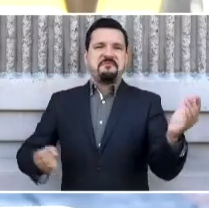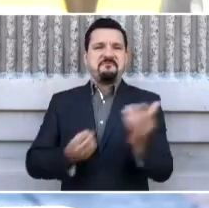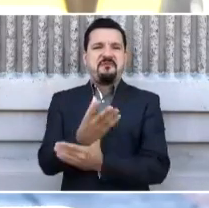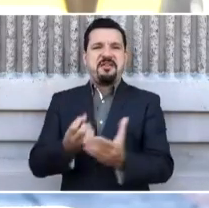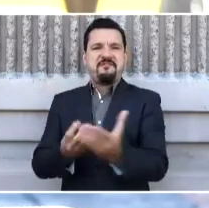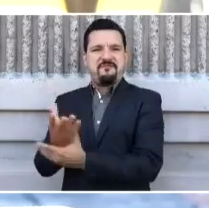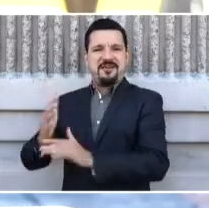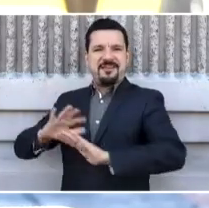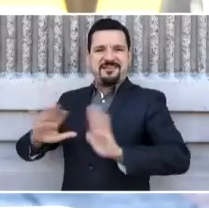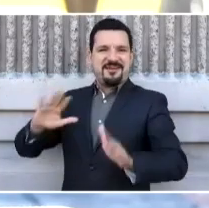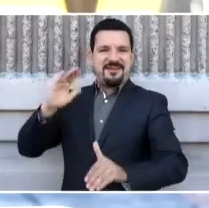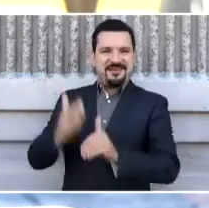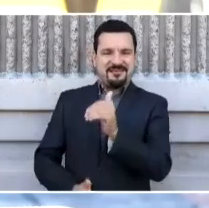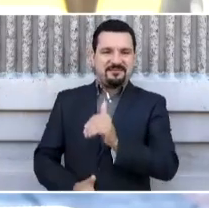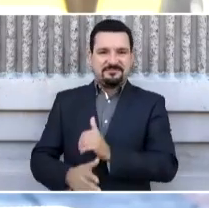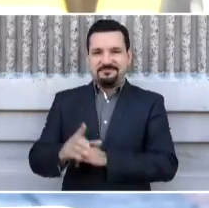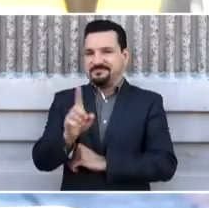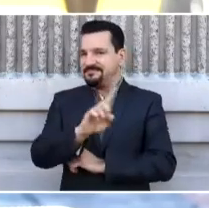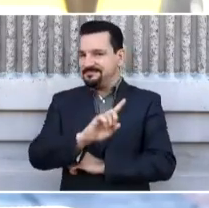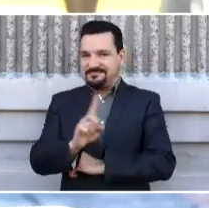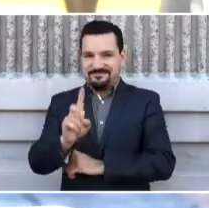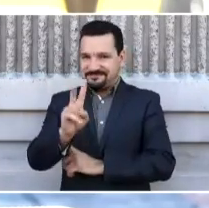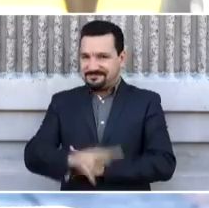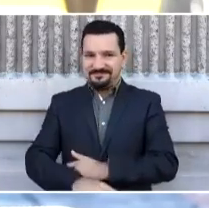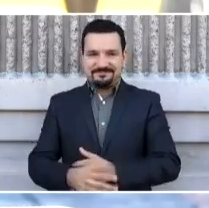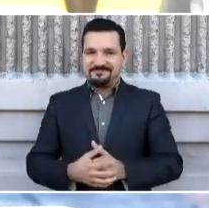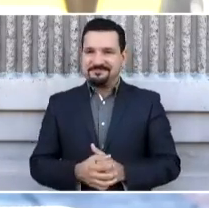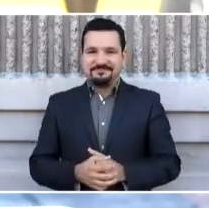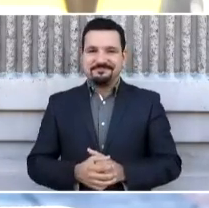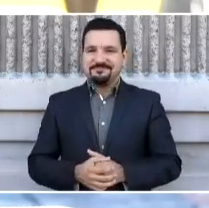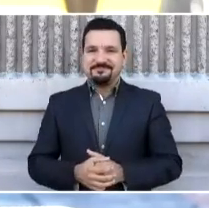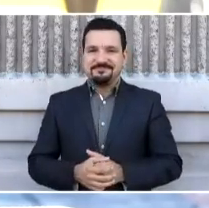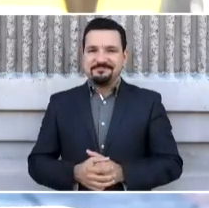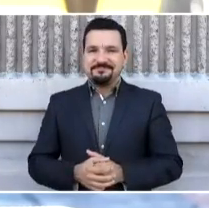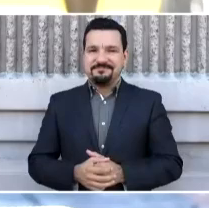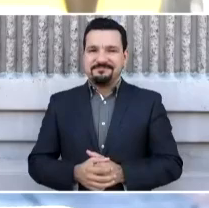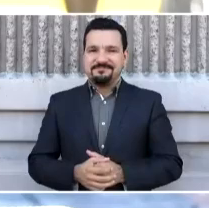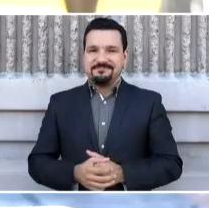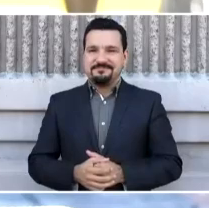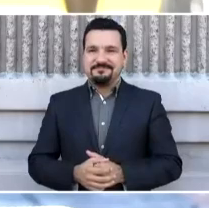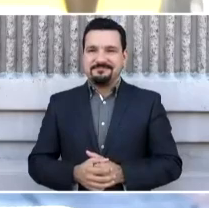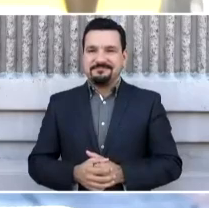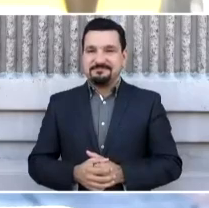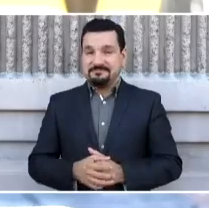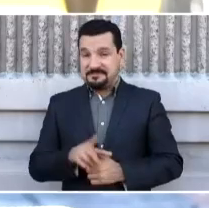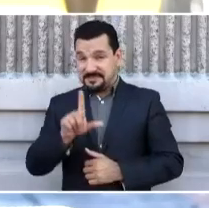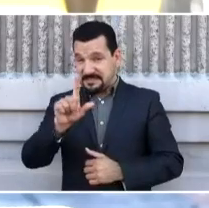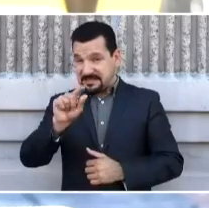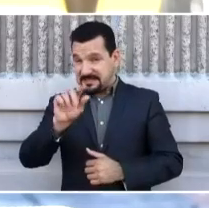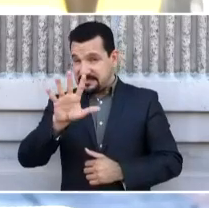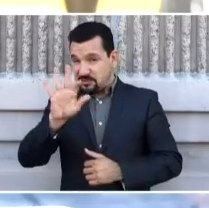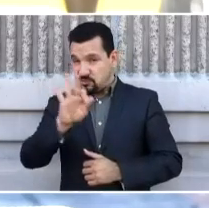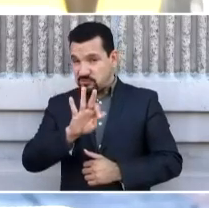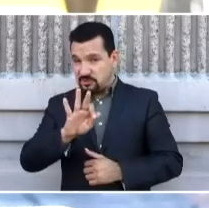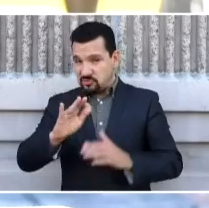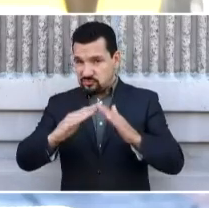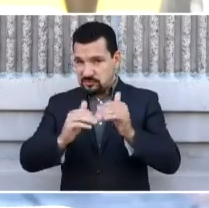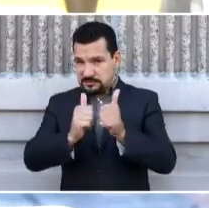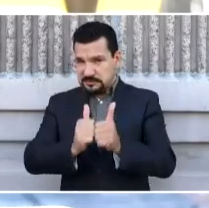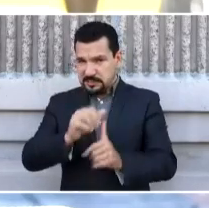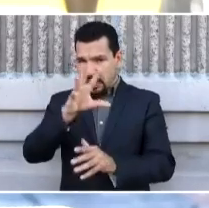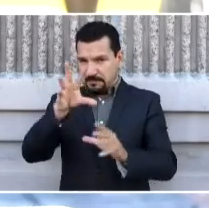ningún problema. Y esto no es así. O sea, si se garantiza que 75%